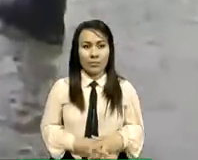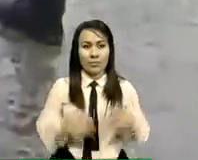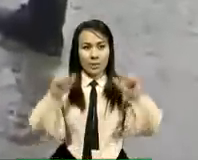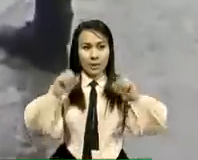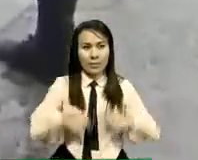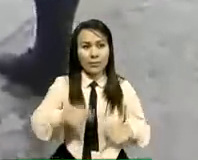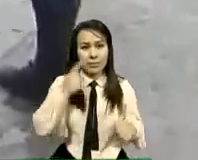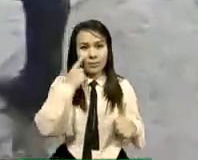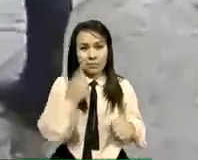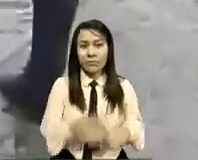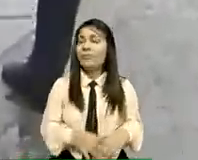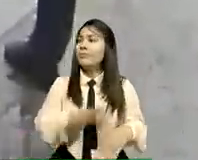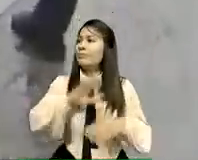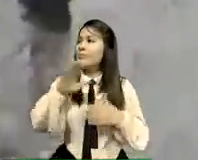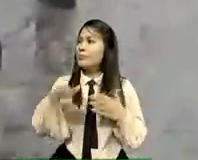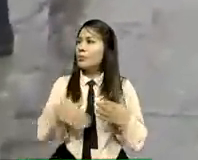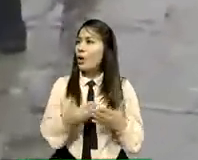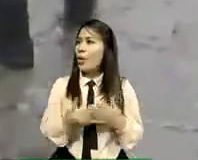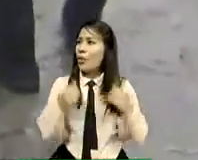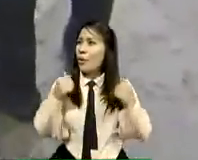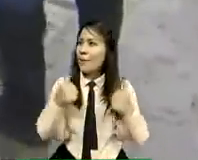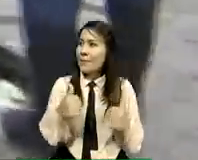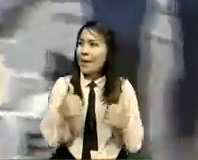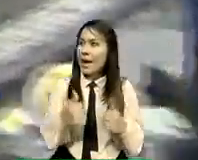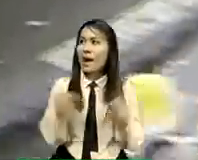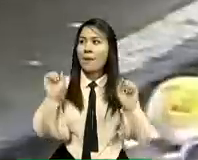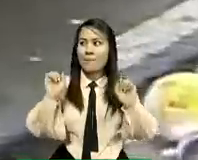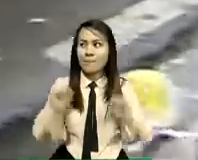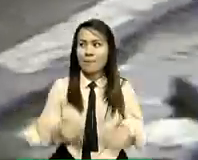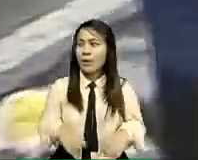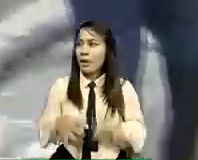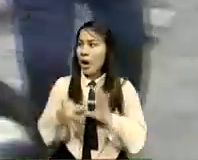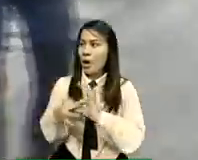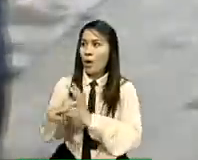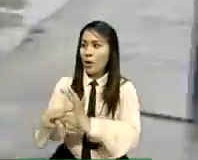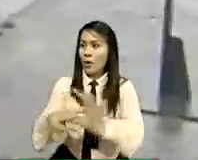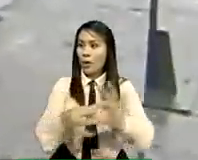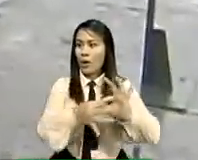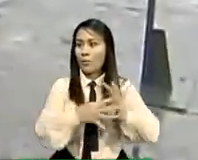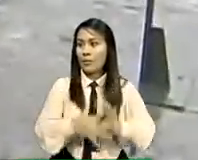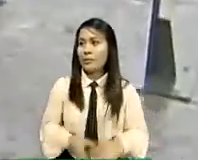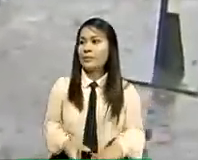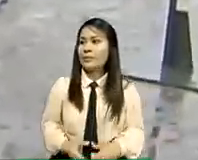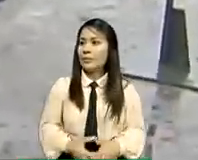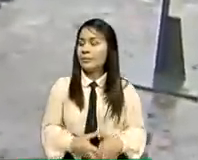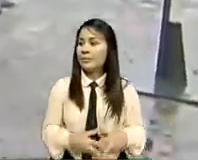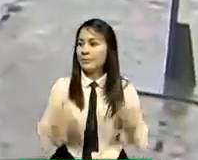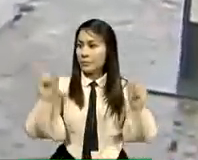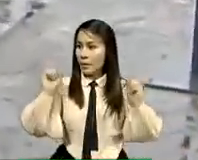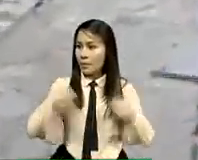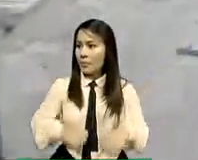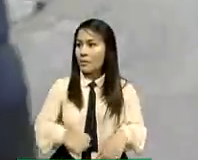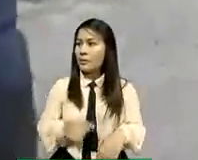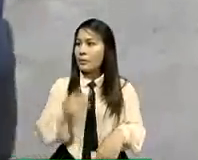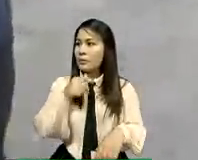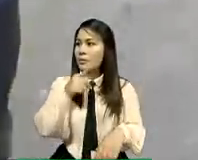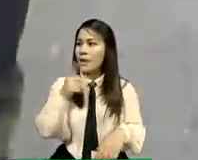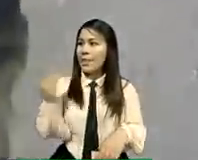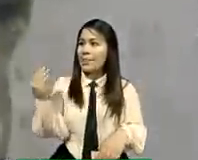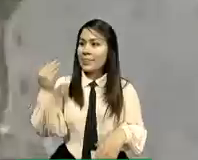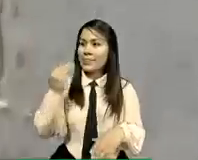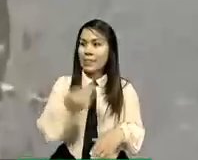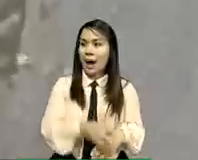basura como lo estamos observando. La ciudadanía debería colaborar, debería colocar la basura en